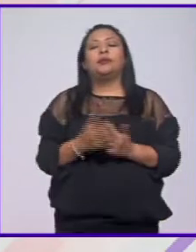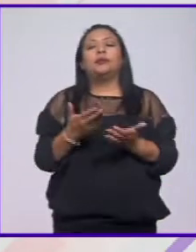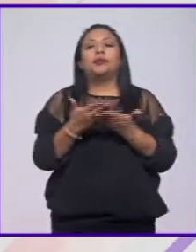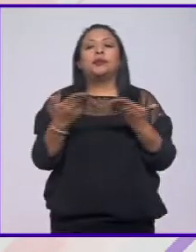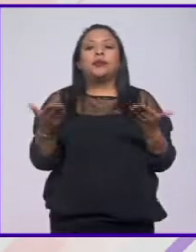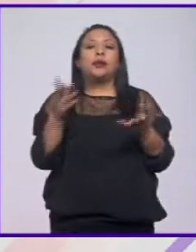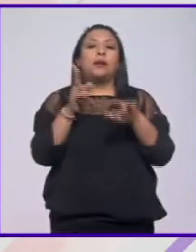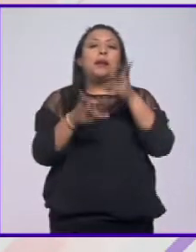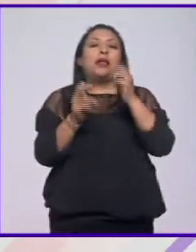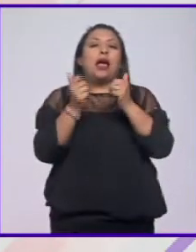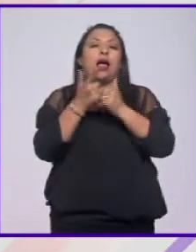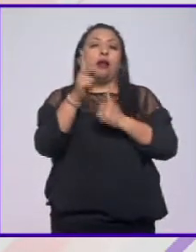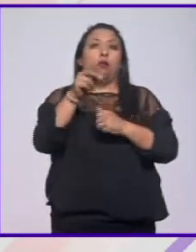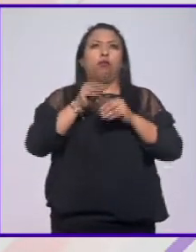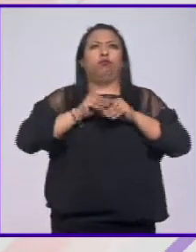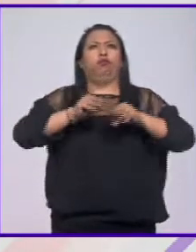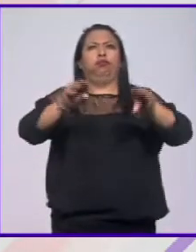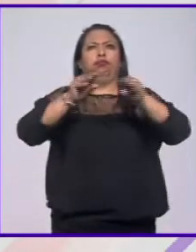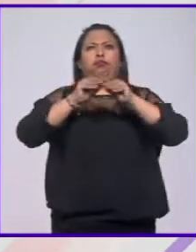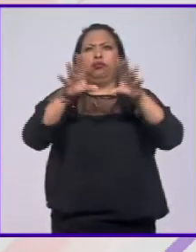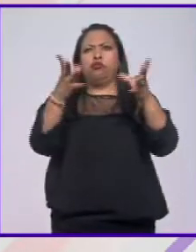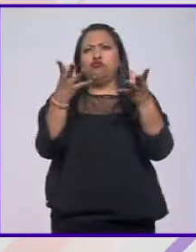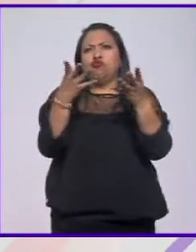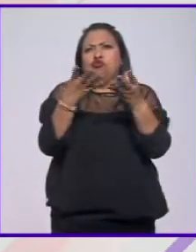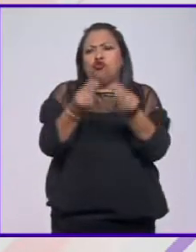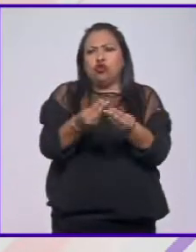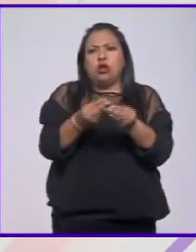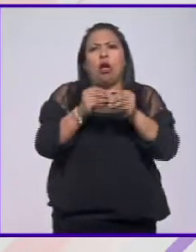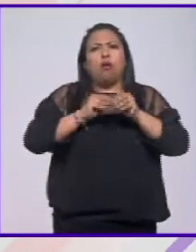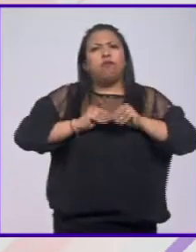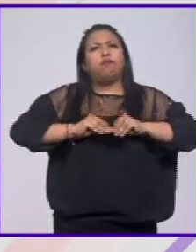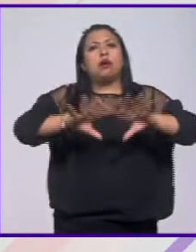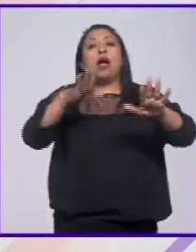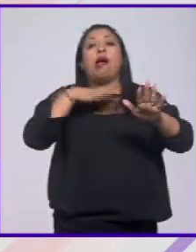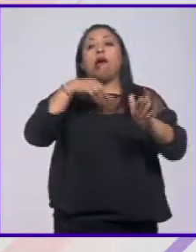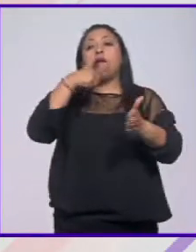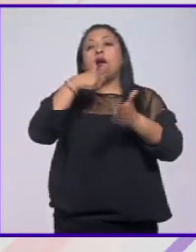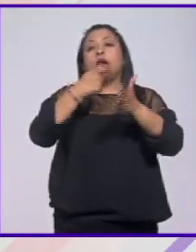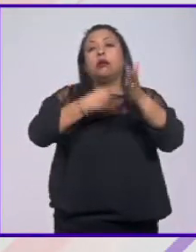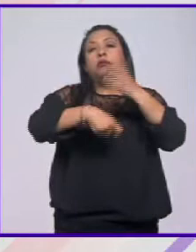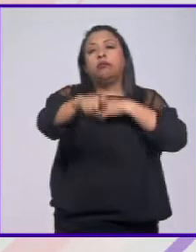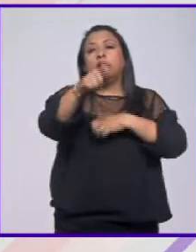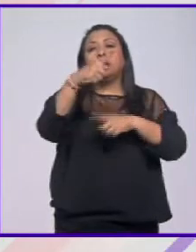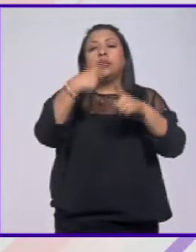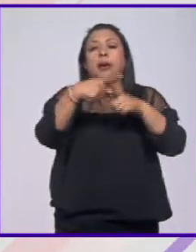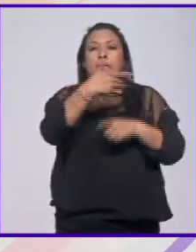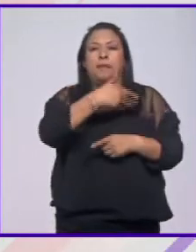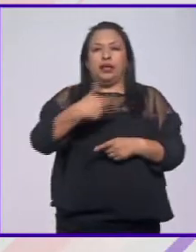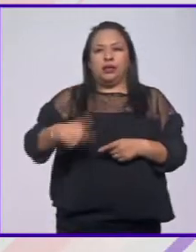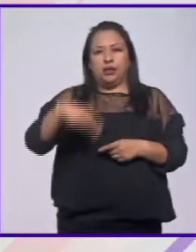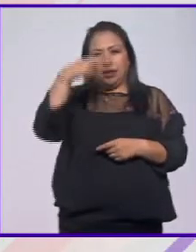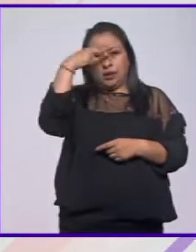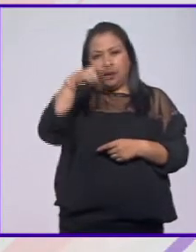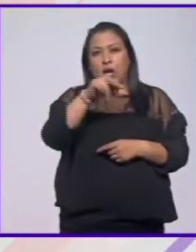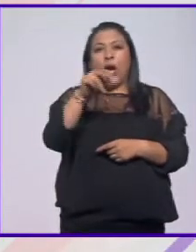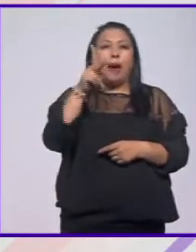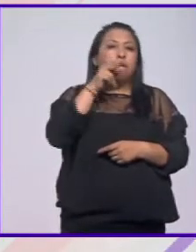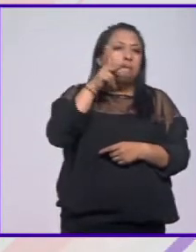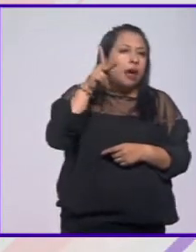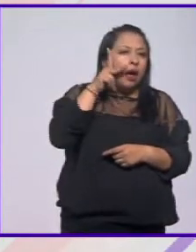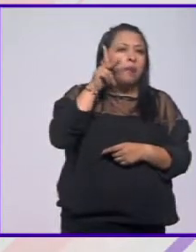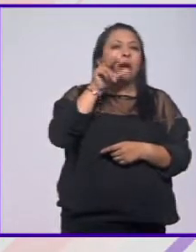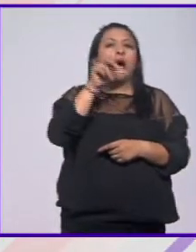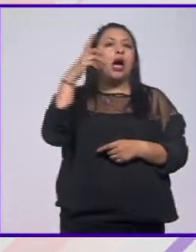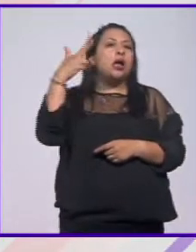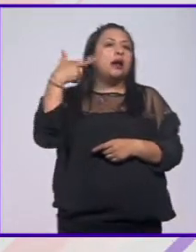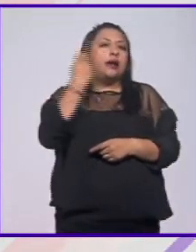ahora a platicar algo que se ha vuelto viral. Se filtró una carta que envió el presidente de México tanto al Papa como a